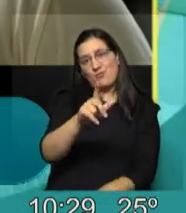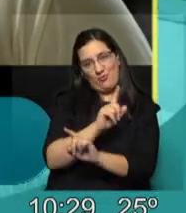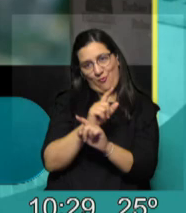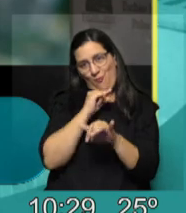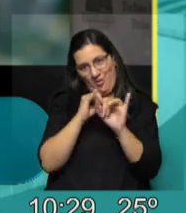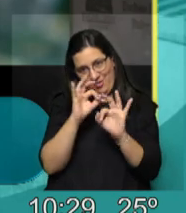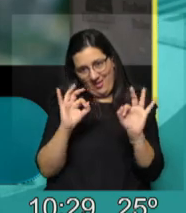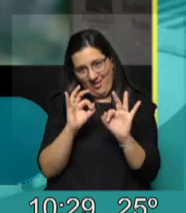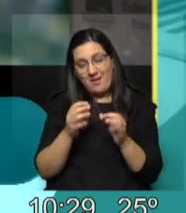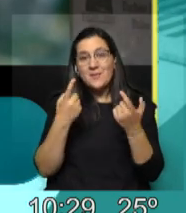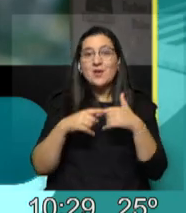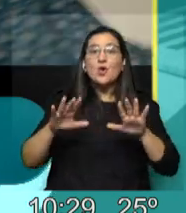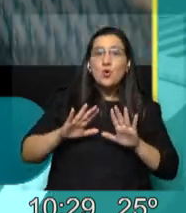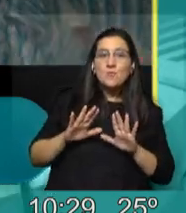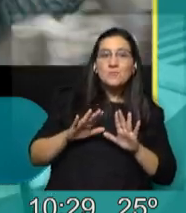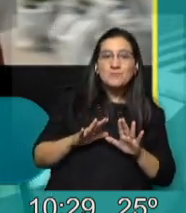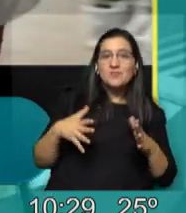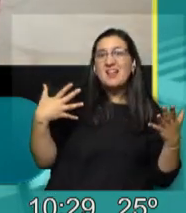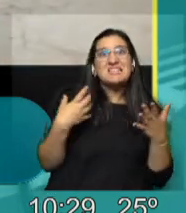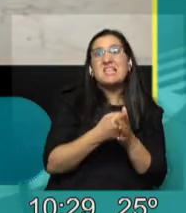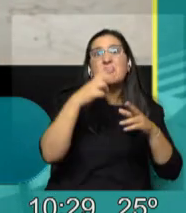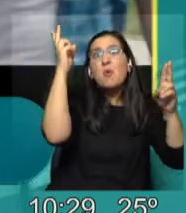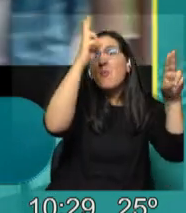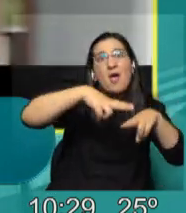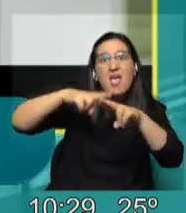Pero no, pero tiene un accidente y se mueren todos.